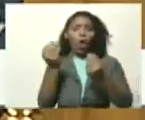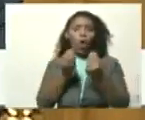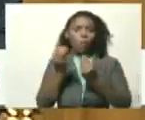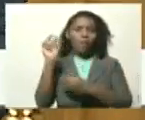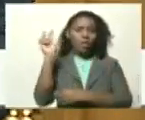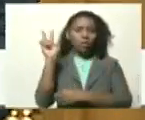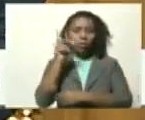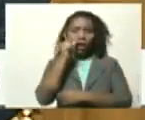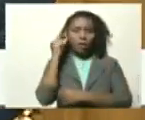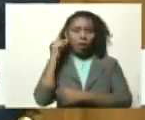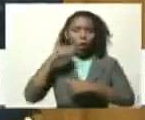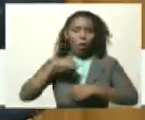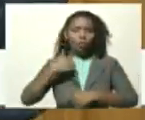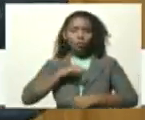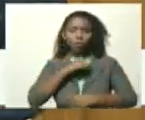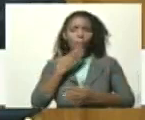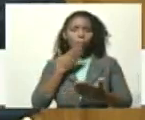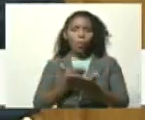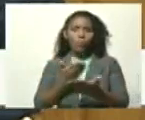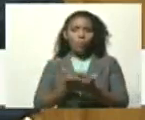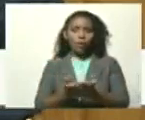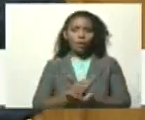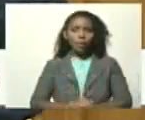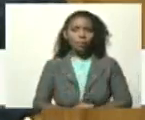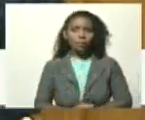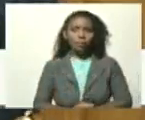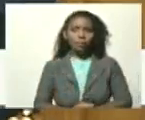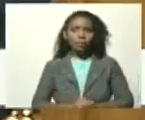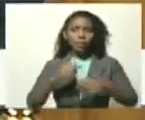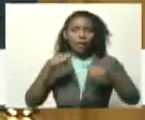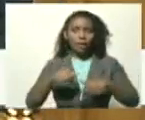venezolanos. Por eso hoy venimos a presentarle a esta honorable Cámara